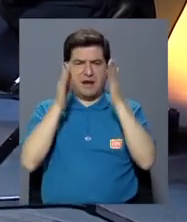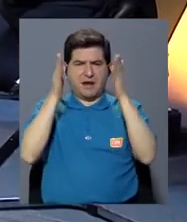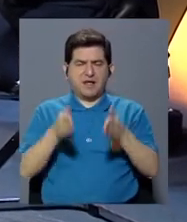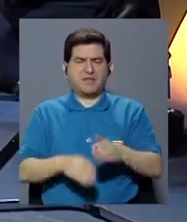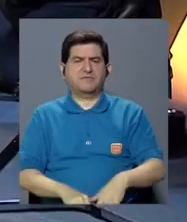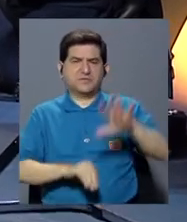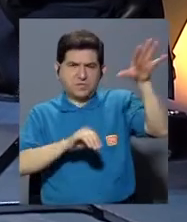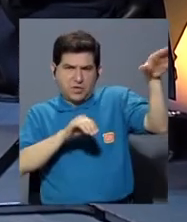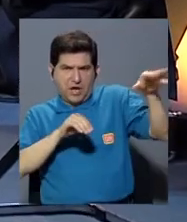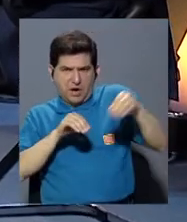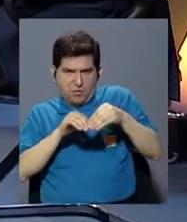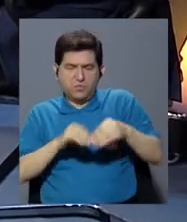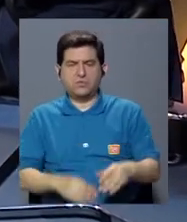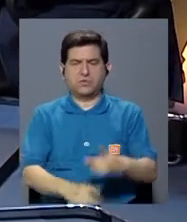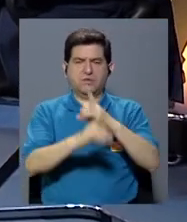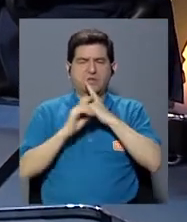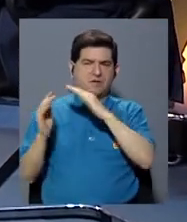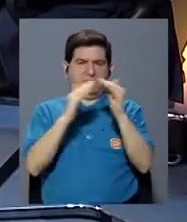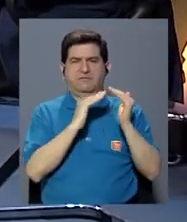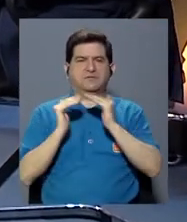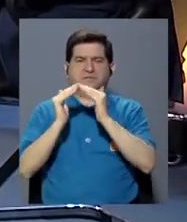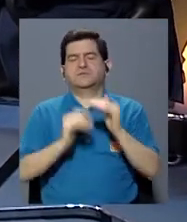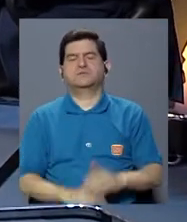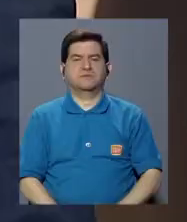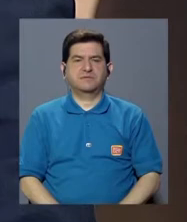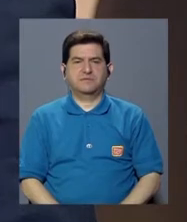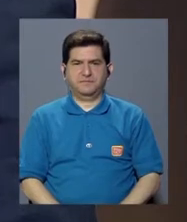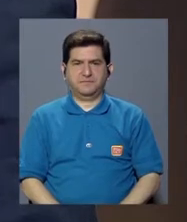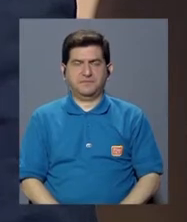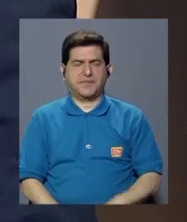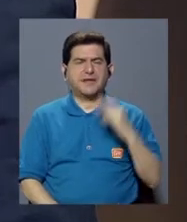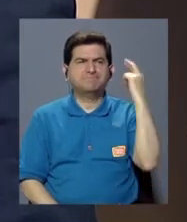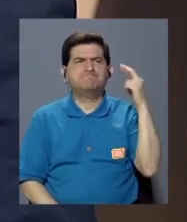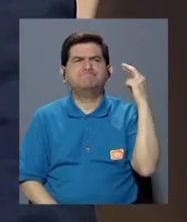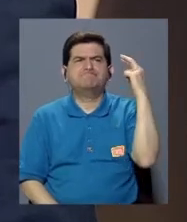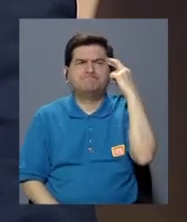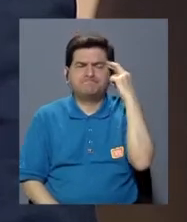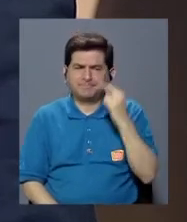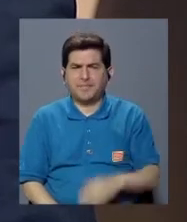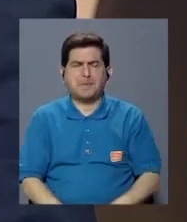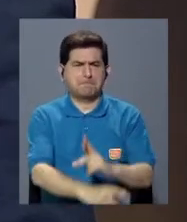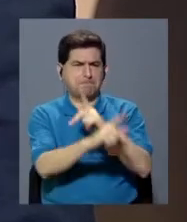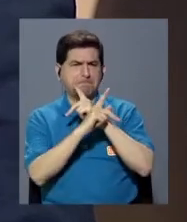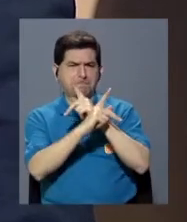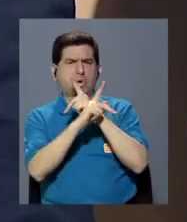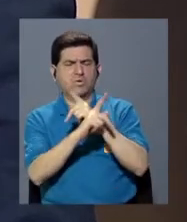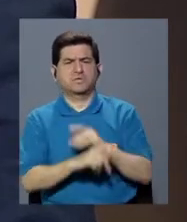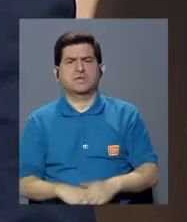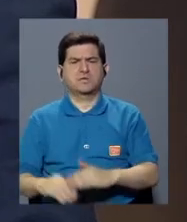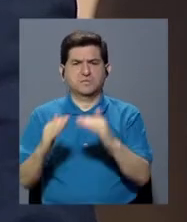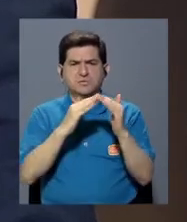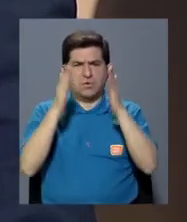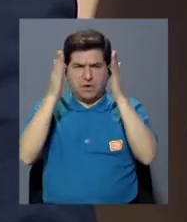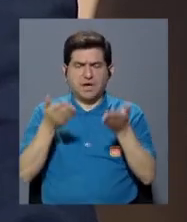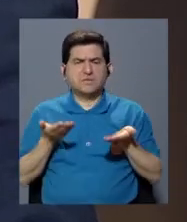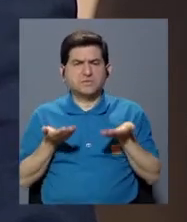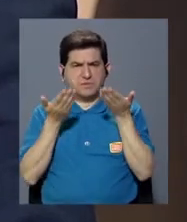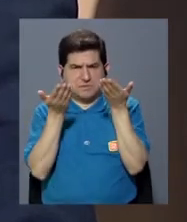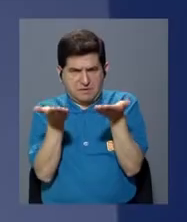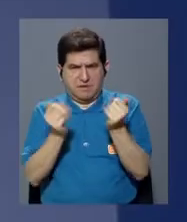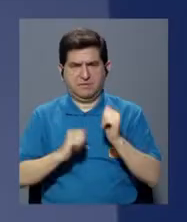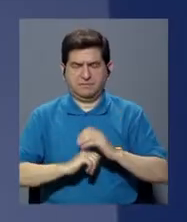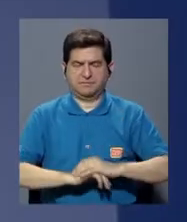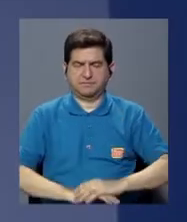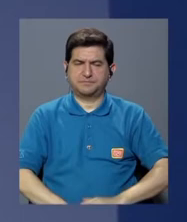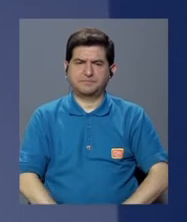al defensor adjunto de la Defensoría de los Habitantes para reflexionar cómo hay una protección ante el ciudadano